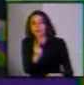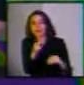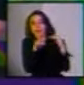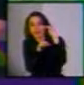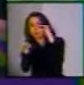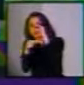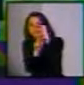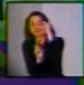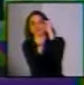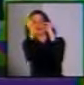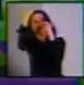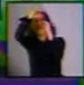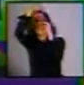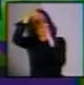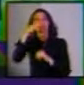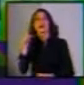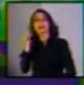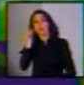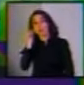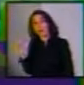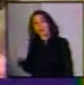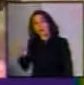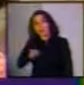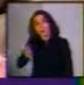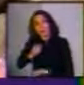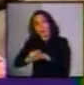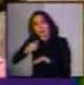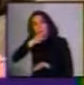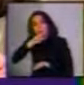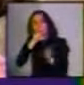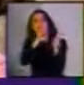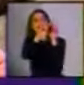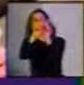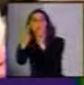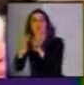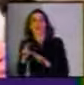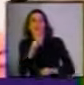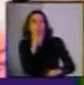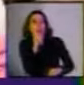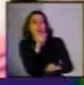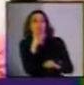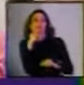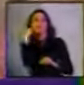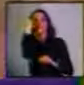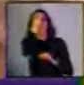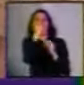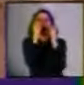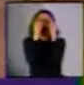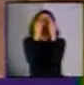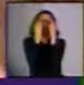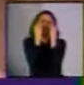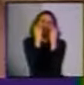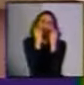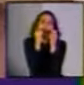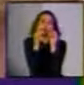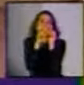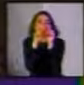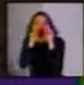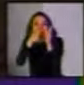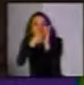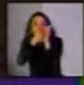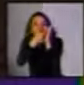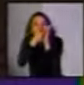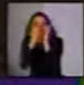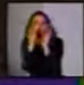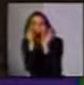José del Solar nos cuenta sobre su restauración. Esta teníamos que cambiarle todas las facciones, ahora tuvo todo un tema modelado acá. Aprendió a